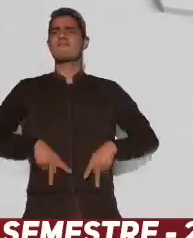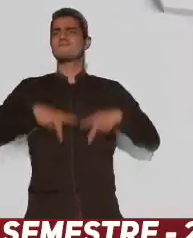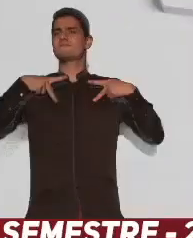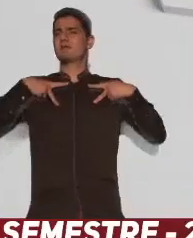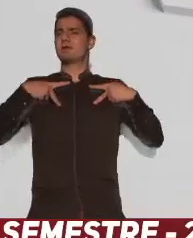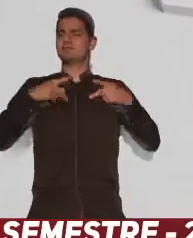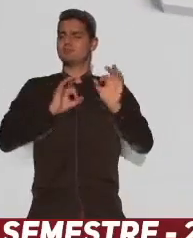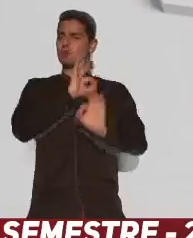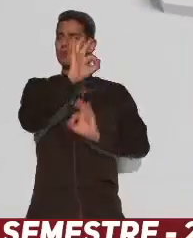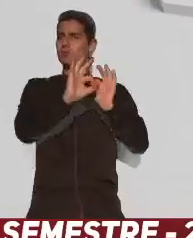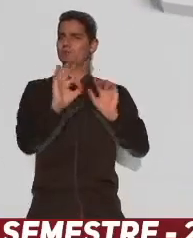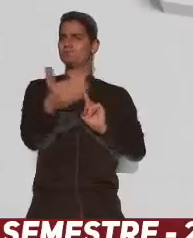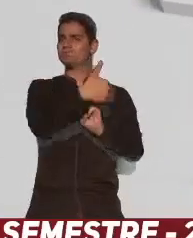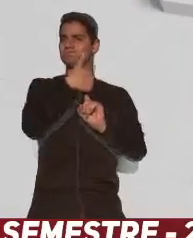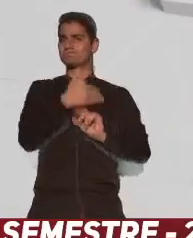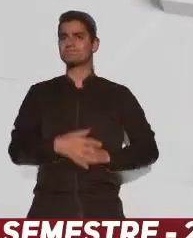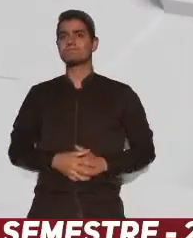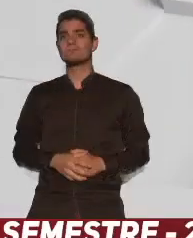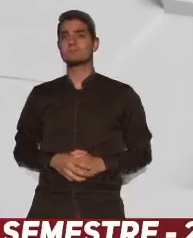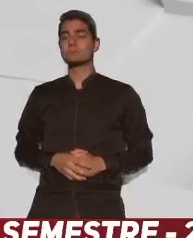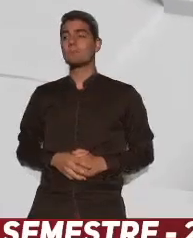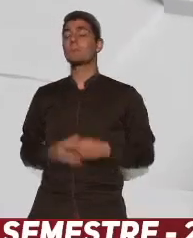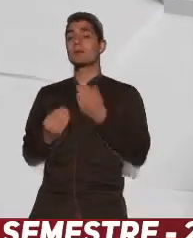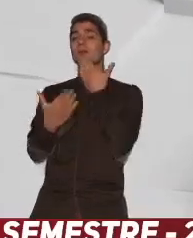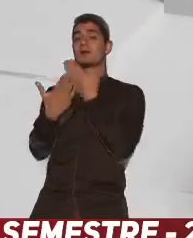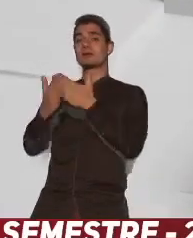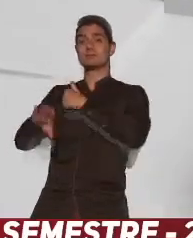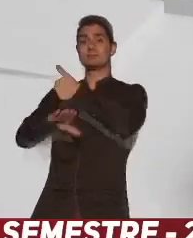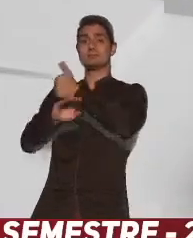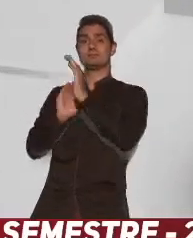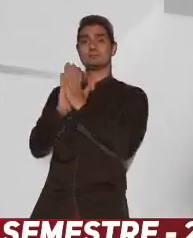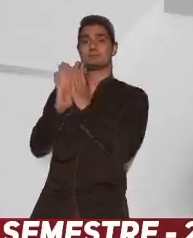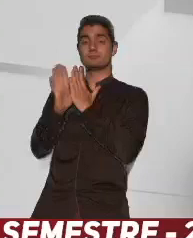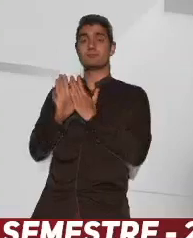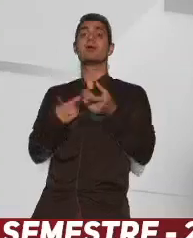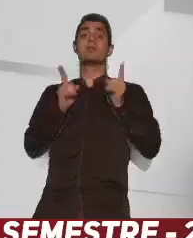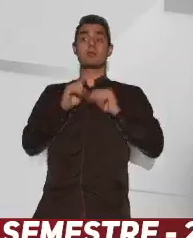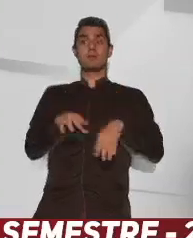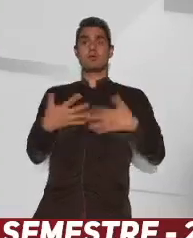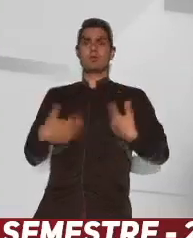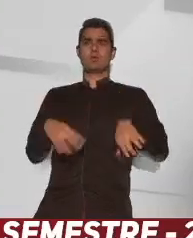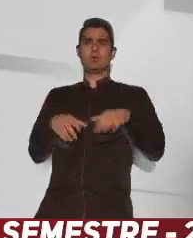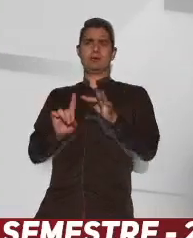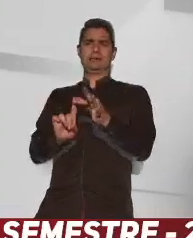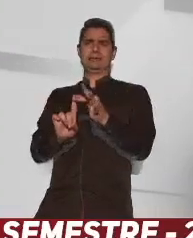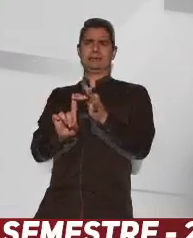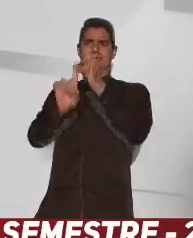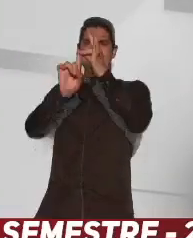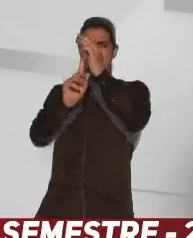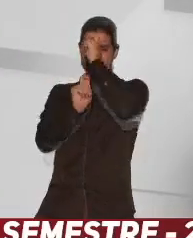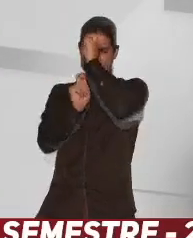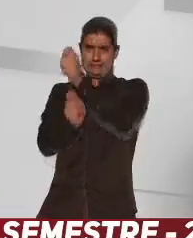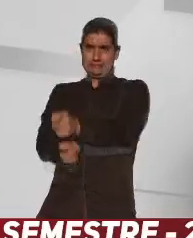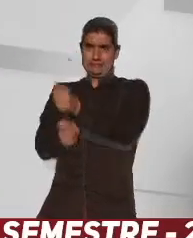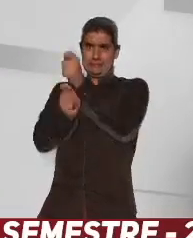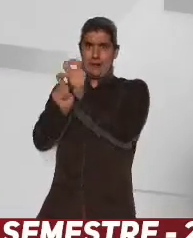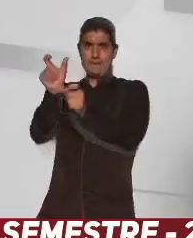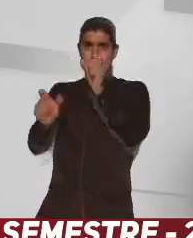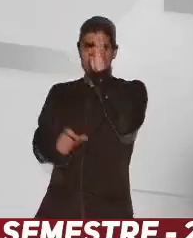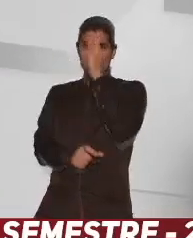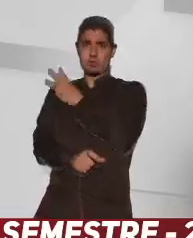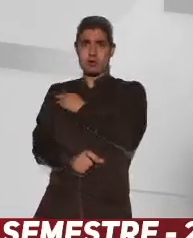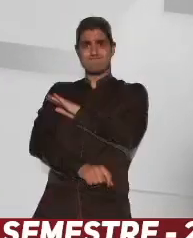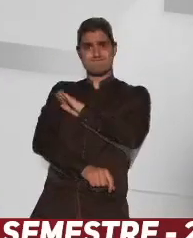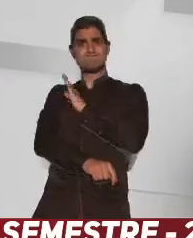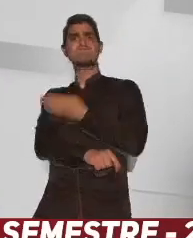Muchas gracias, mi general, por su información y un reconocimiento muy especial a estos valerosos soldados de la patria. Este esfuerzo